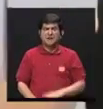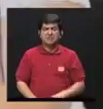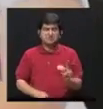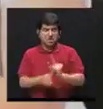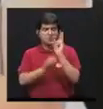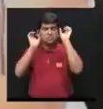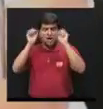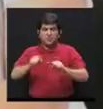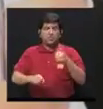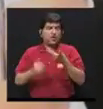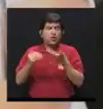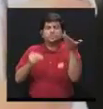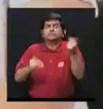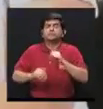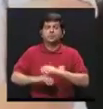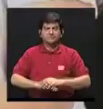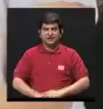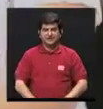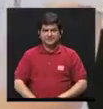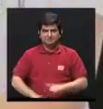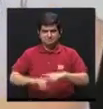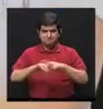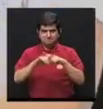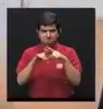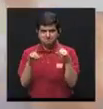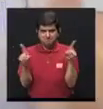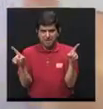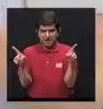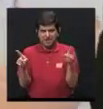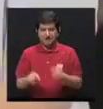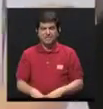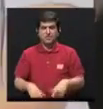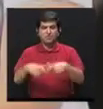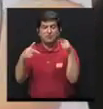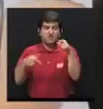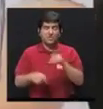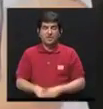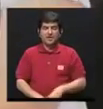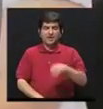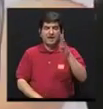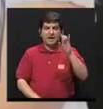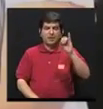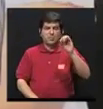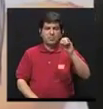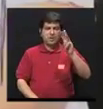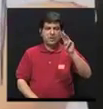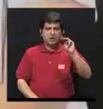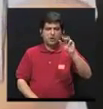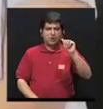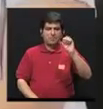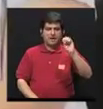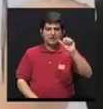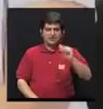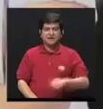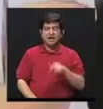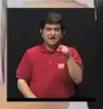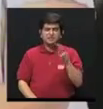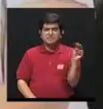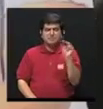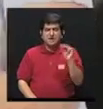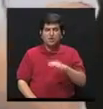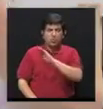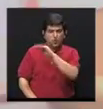otras cosas, pero la mayor parte de esa biomasa restante son microbios que están en el mar, y el resto